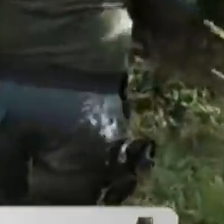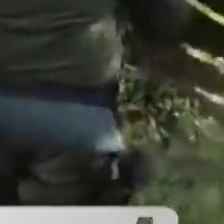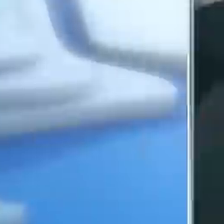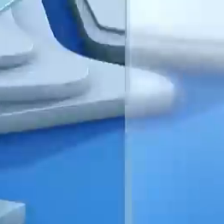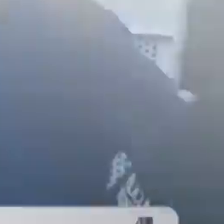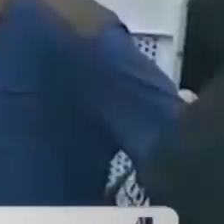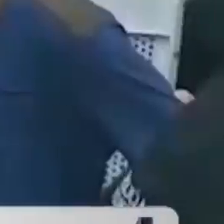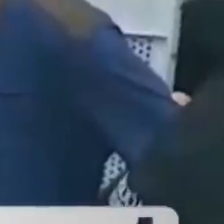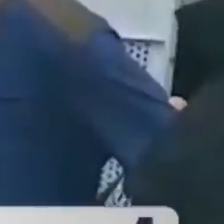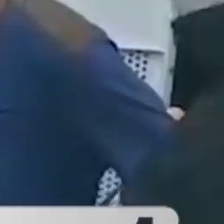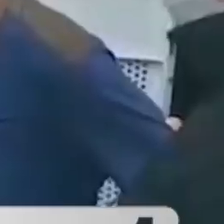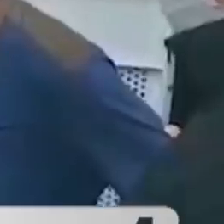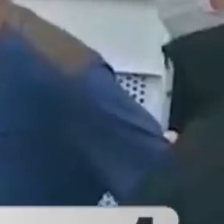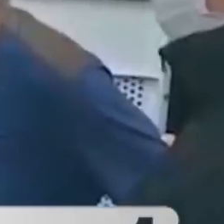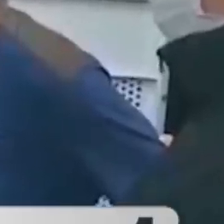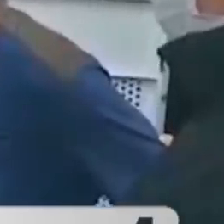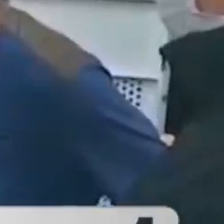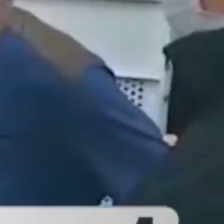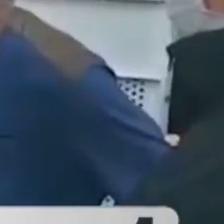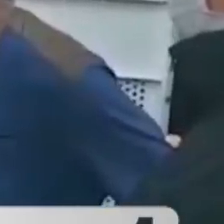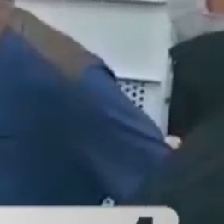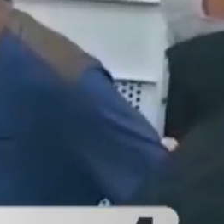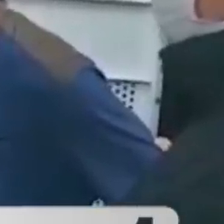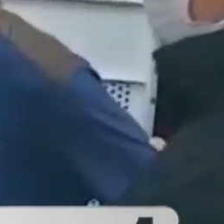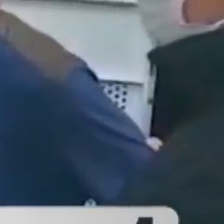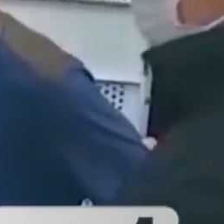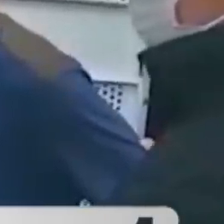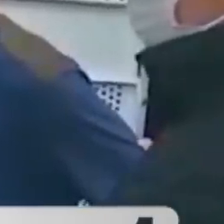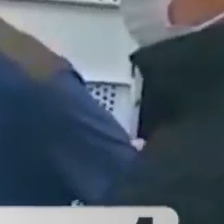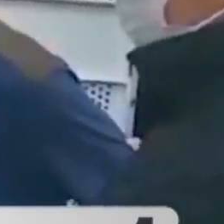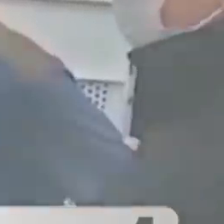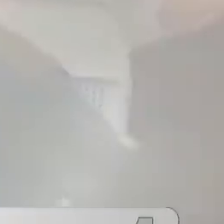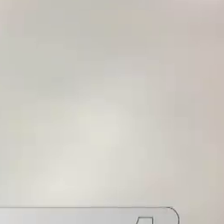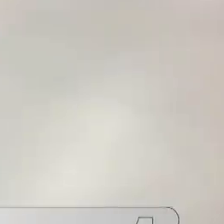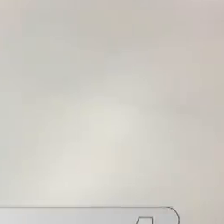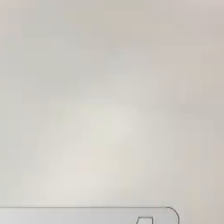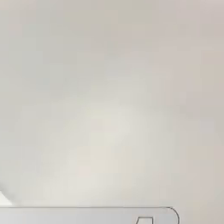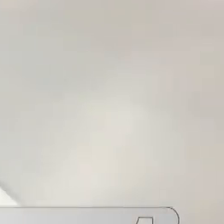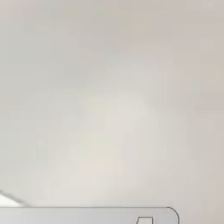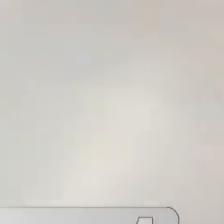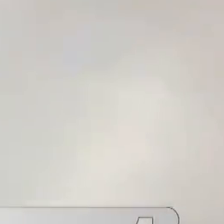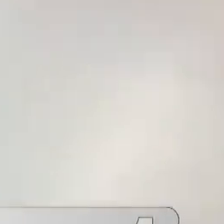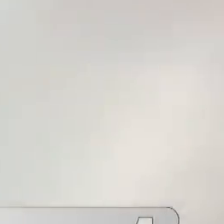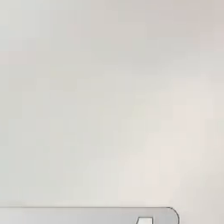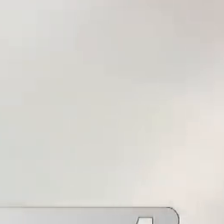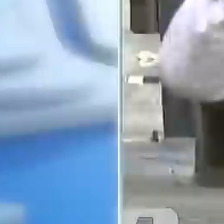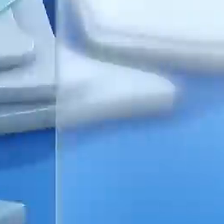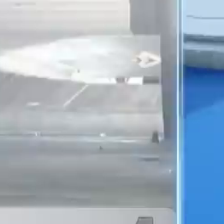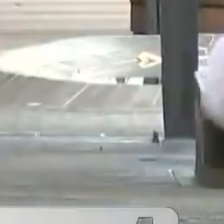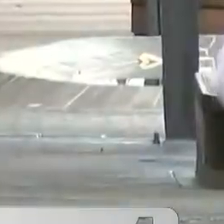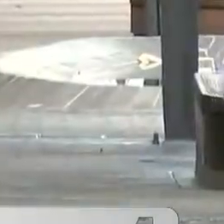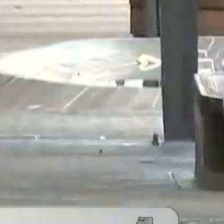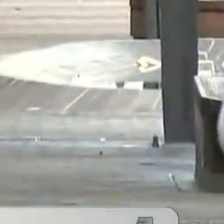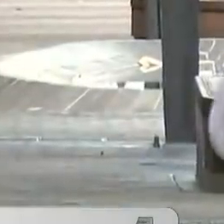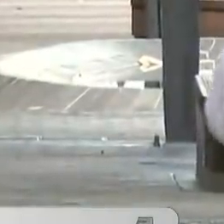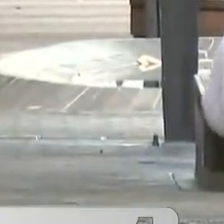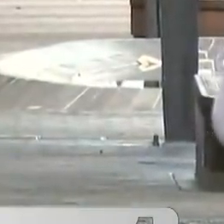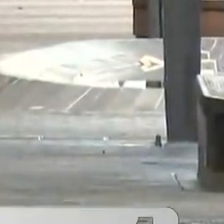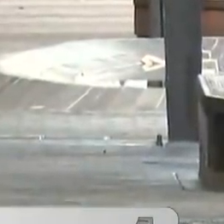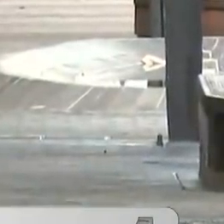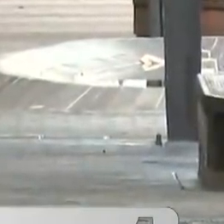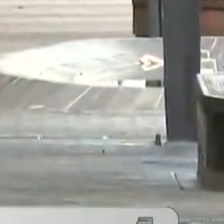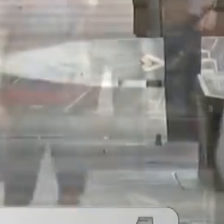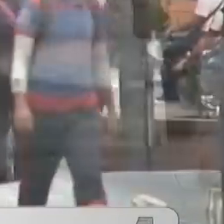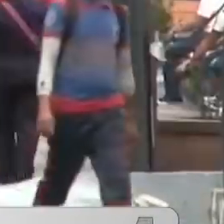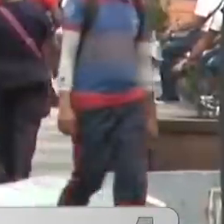Caldas. Capturan a feminicida en Cali. Asesinó a mujer en bus del Mío. Cali con